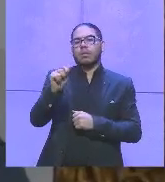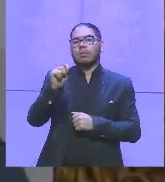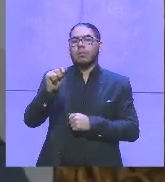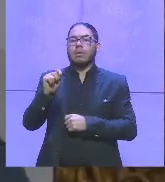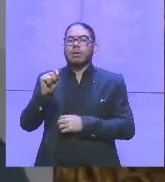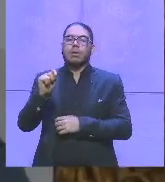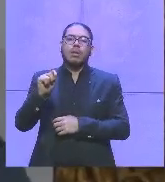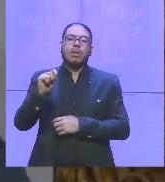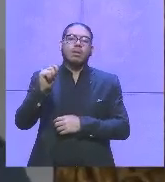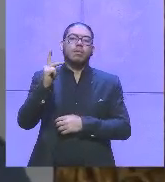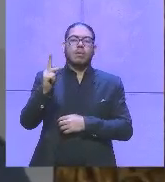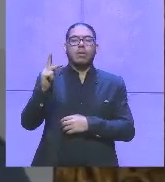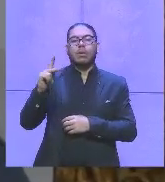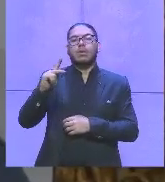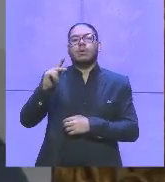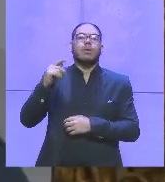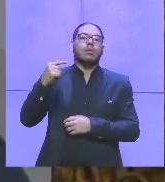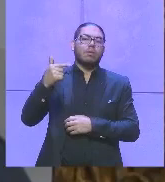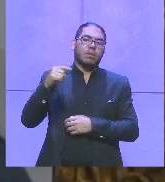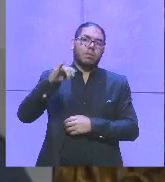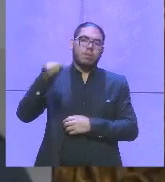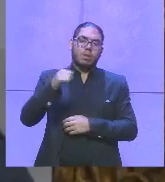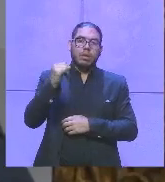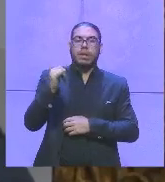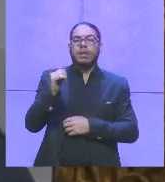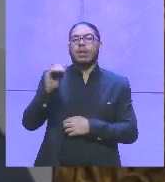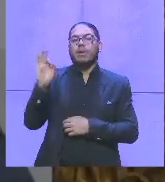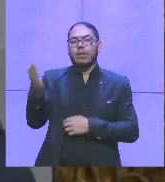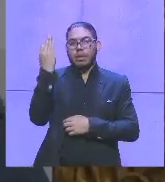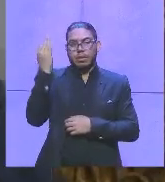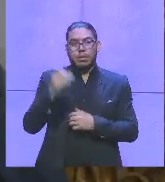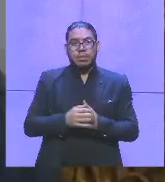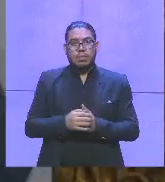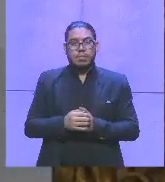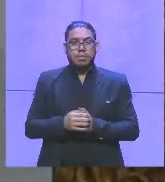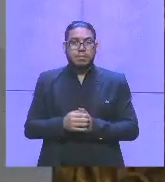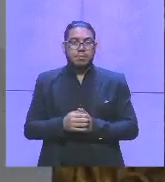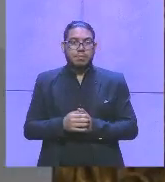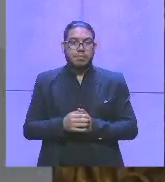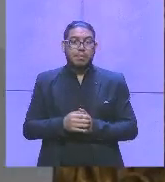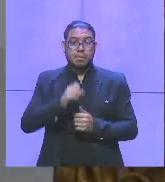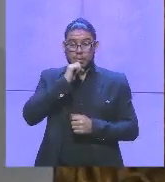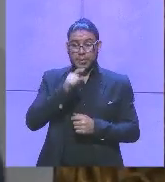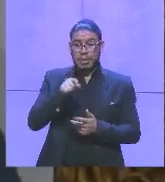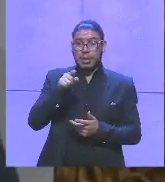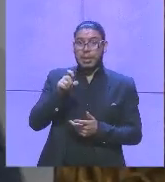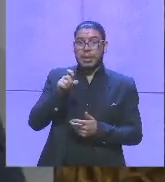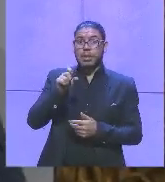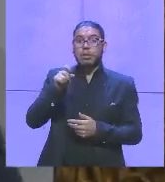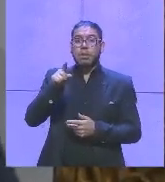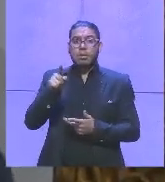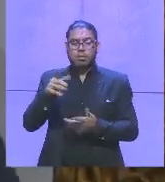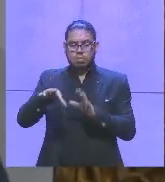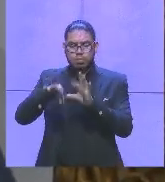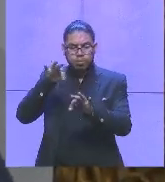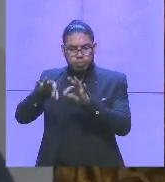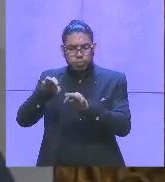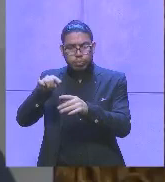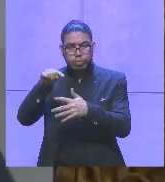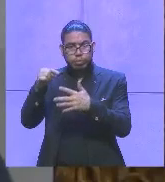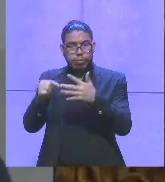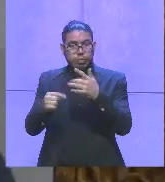Electoral de la Federación. Y pues ahí lo que hicimos entonces es, a partir de esta selección de